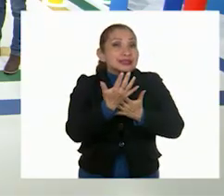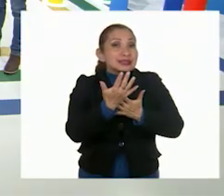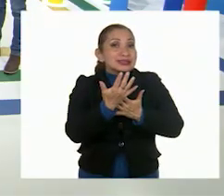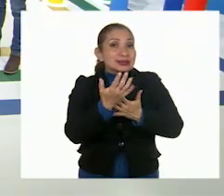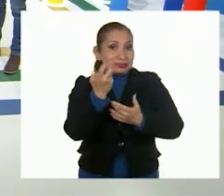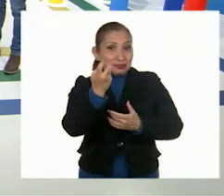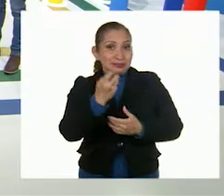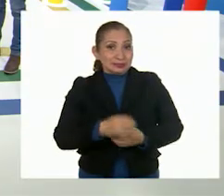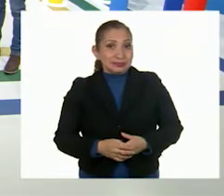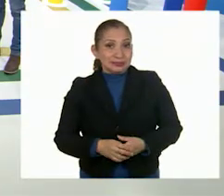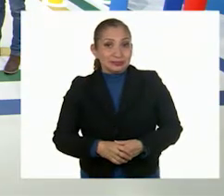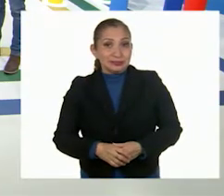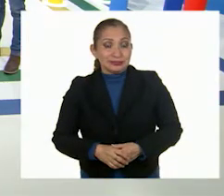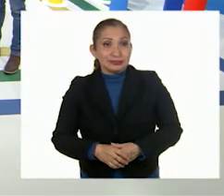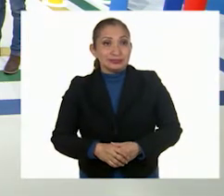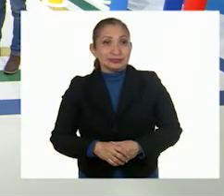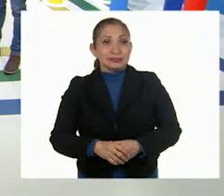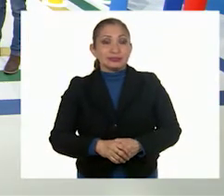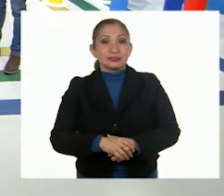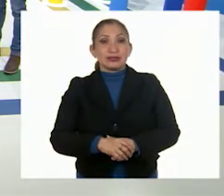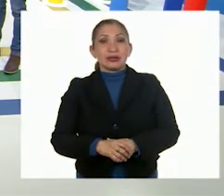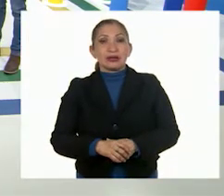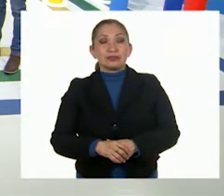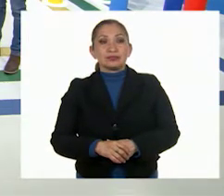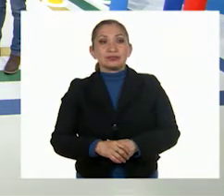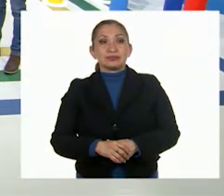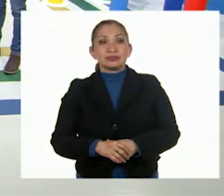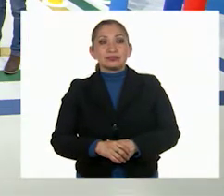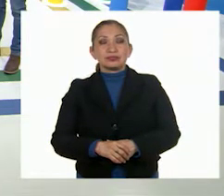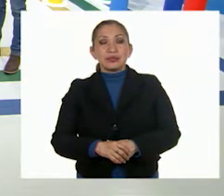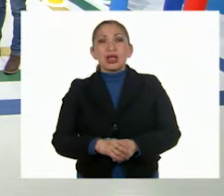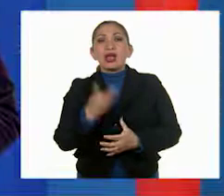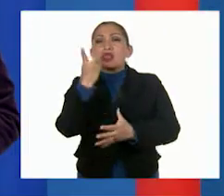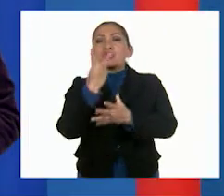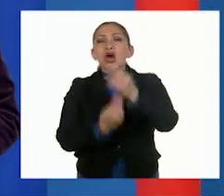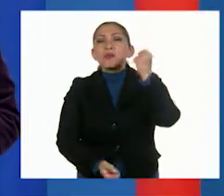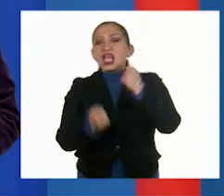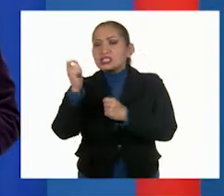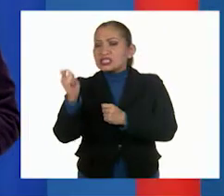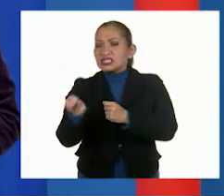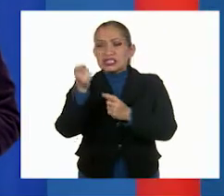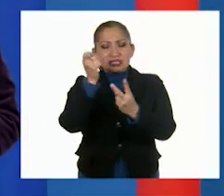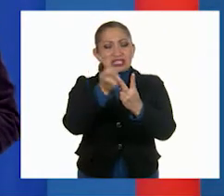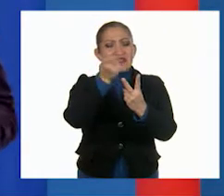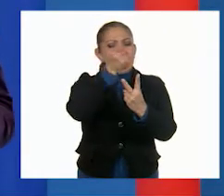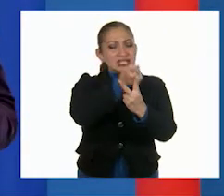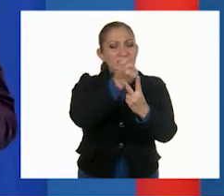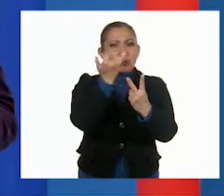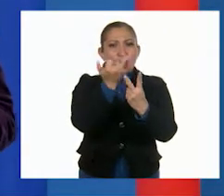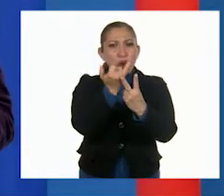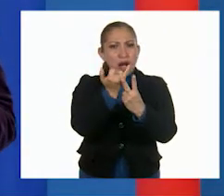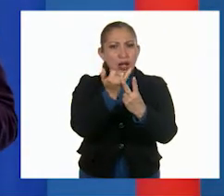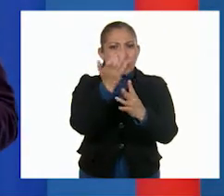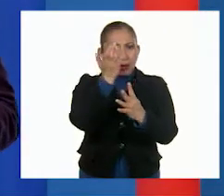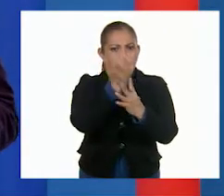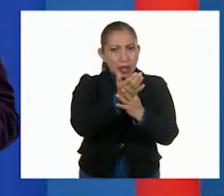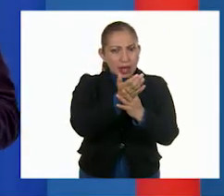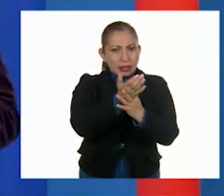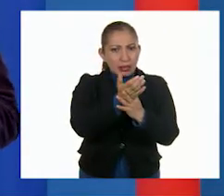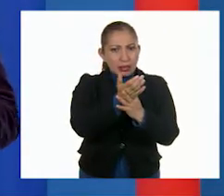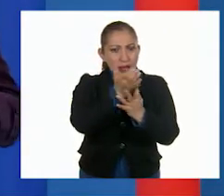gusta. Uh-huh. Me gusta. Y el doble significado, maestra, es como la acción de dividir en partes